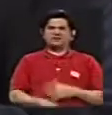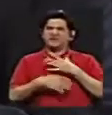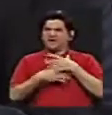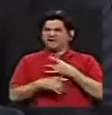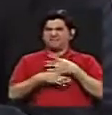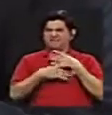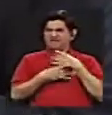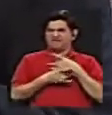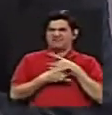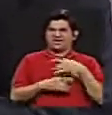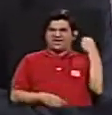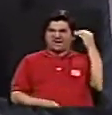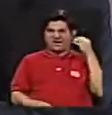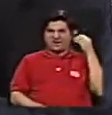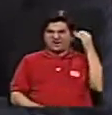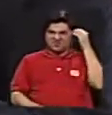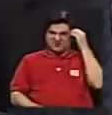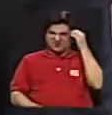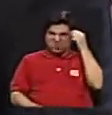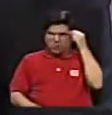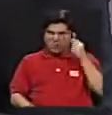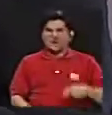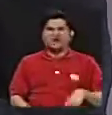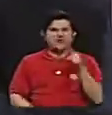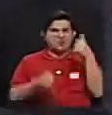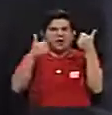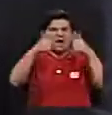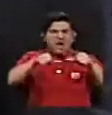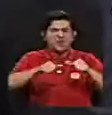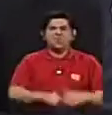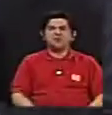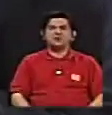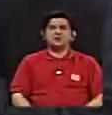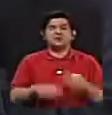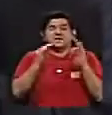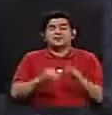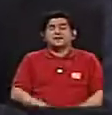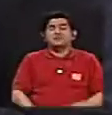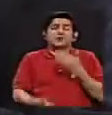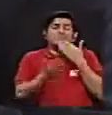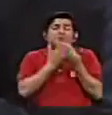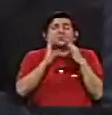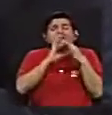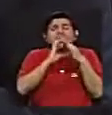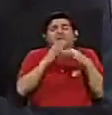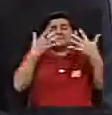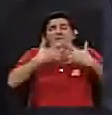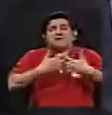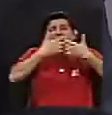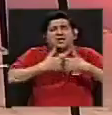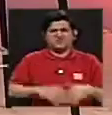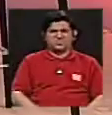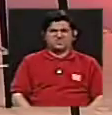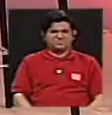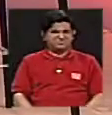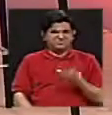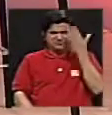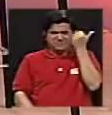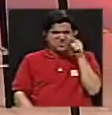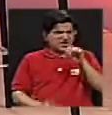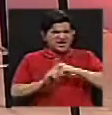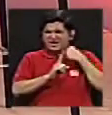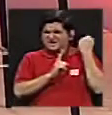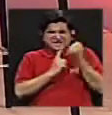interés del Estado en llegar a un acuerdo con la empresa, en quedar bien con la empresa. ¿Cómo lo interpretan ustedes y por qué razón estaría ocurriendo